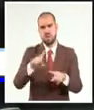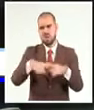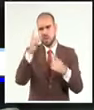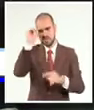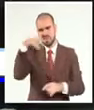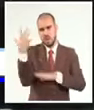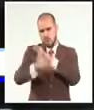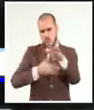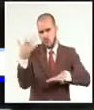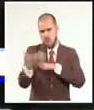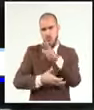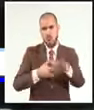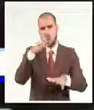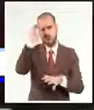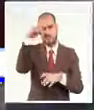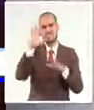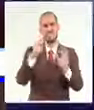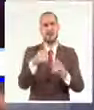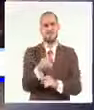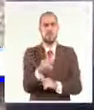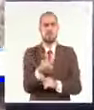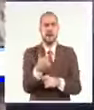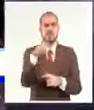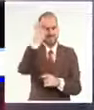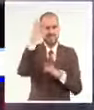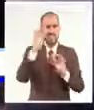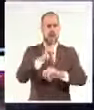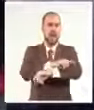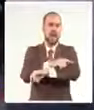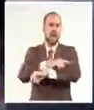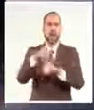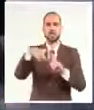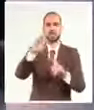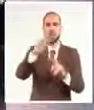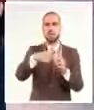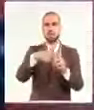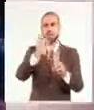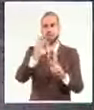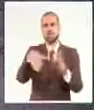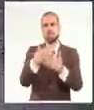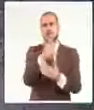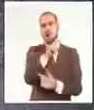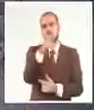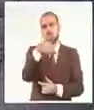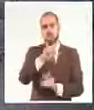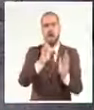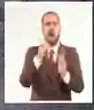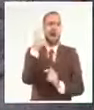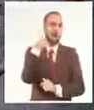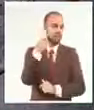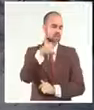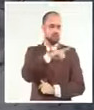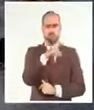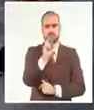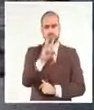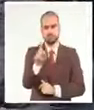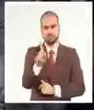las inmediaciones del Café Colón y en la esquina de Toyo el 11 de julio del